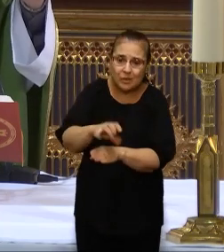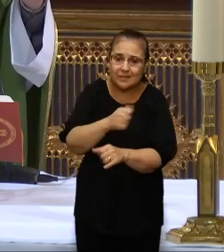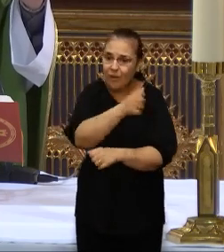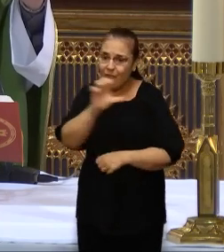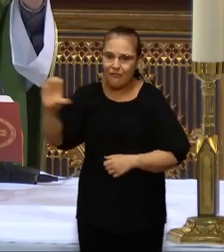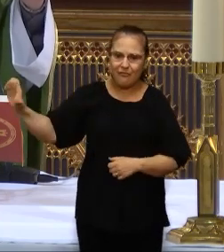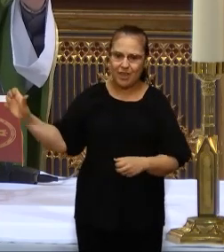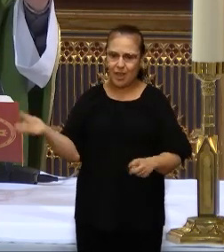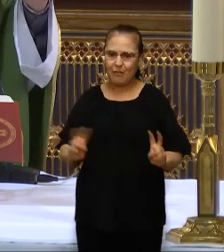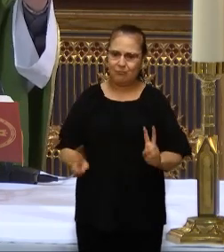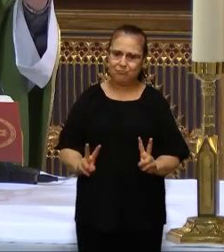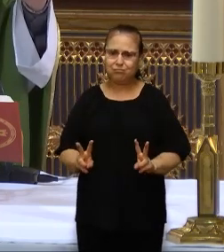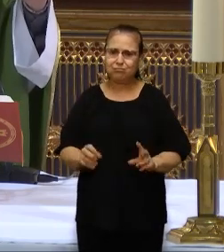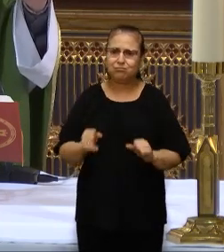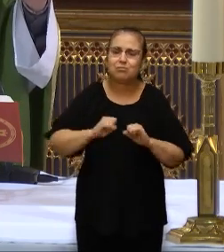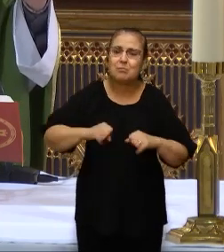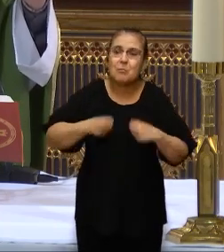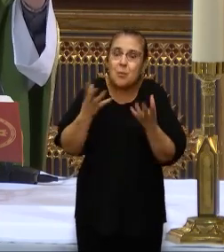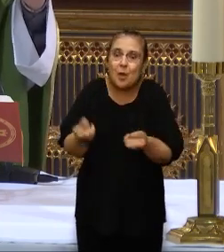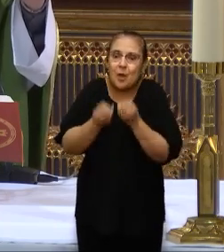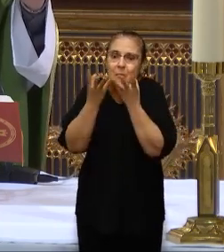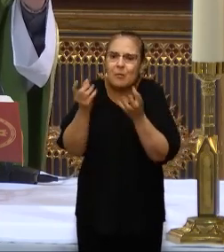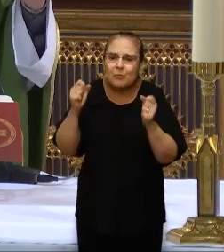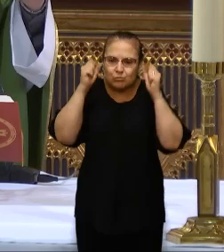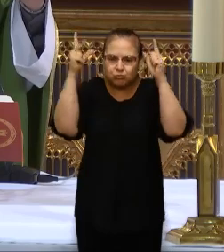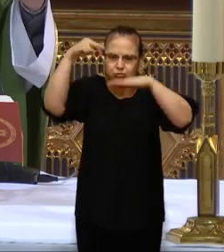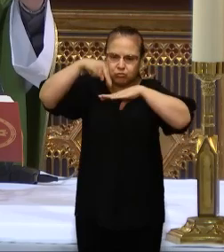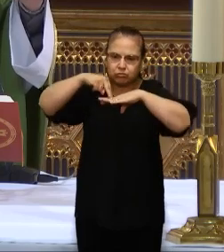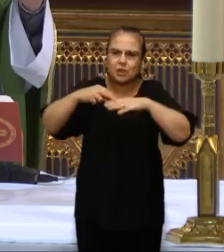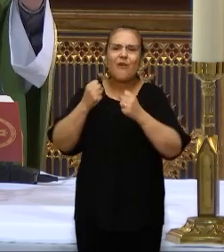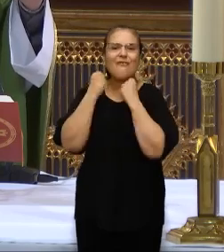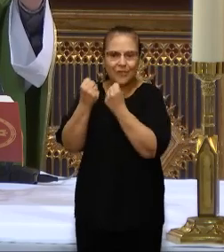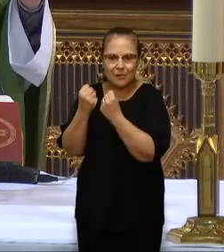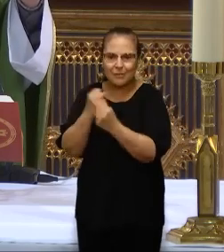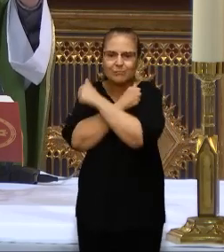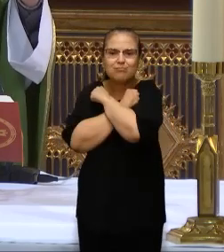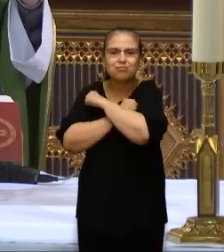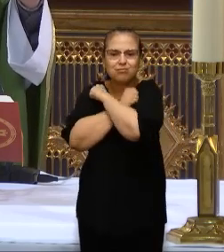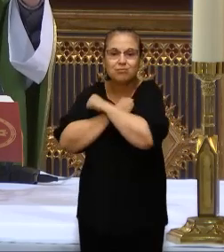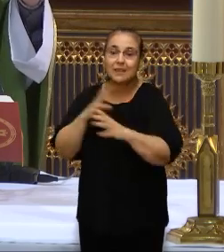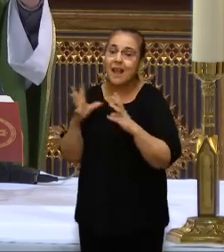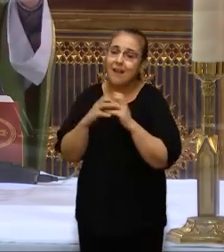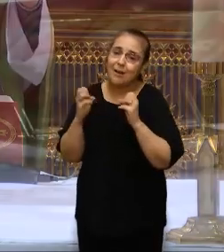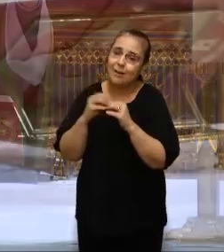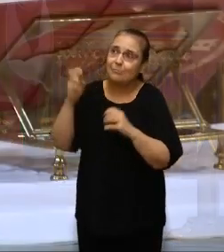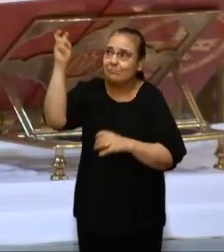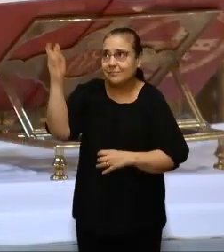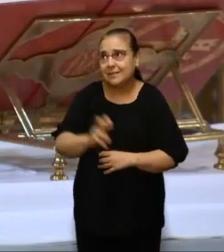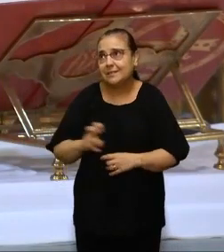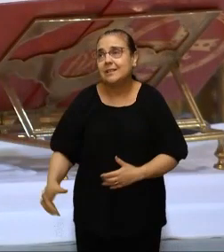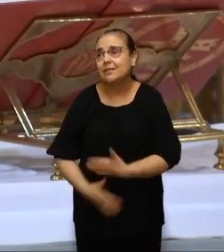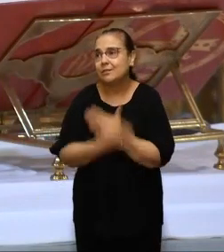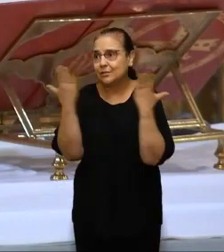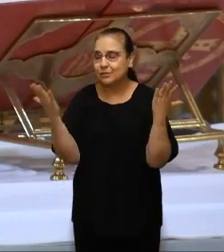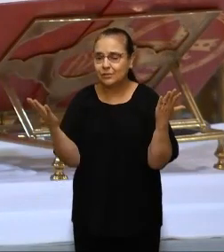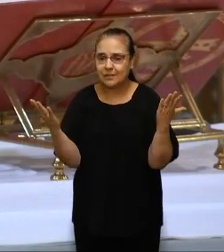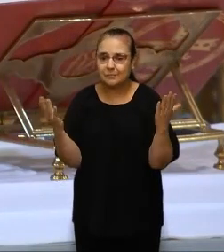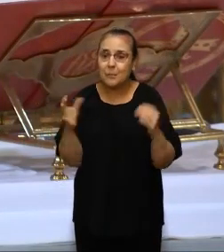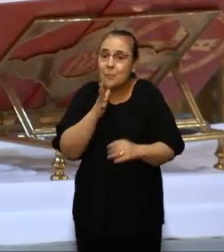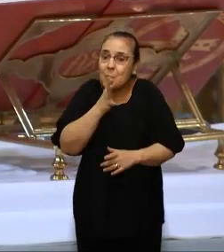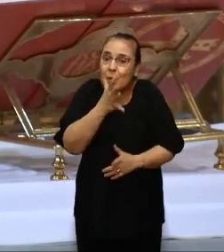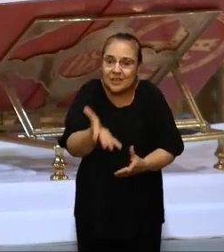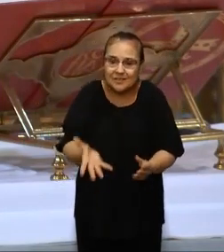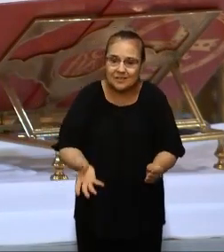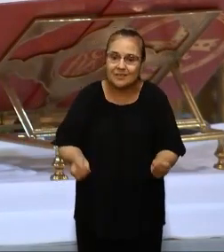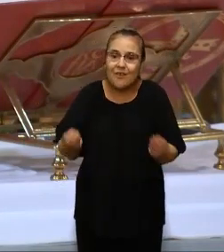viva proclamamos su resurrección y con firme esperanza anhelamos su venida gloriosa. Por